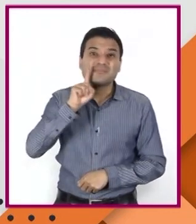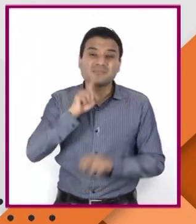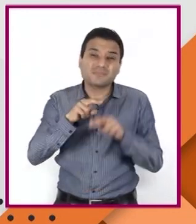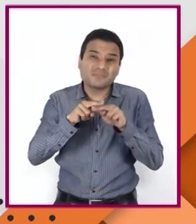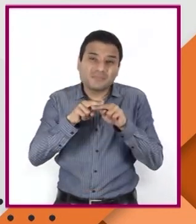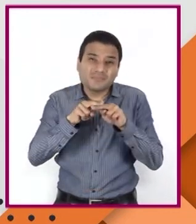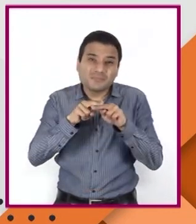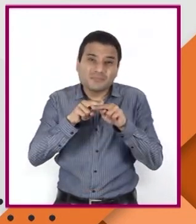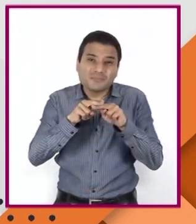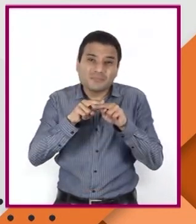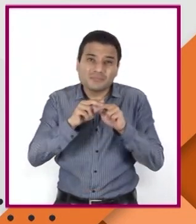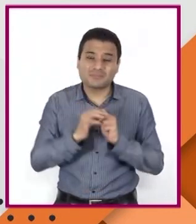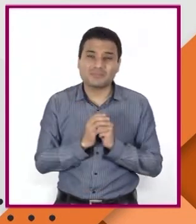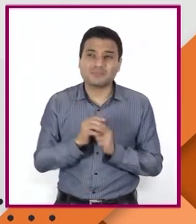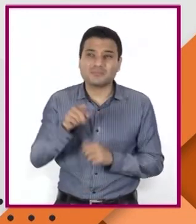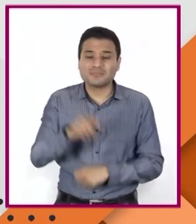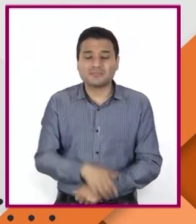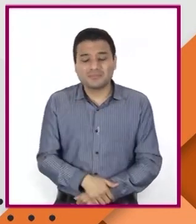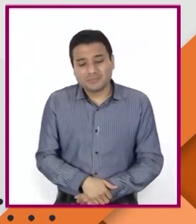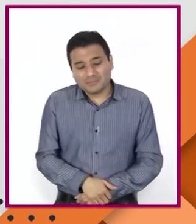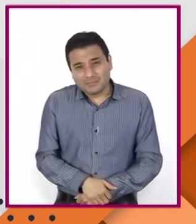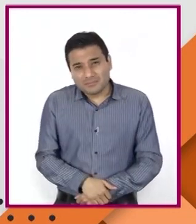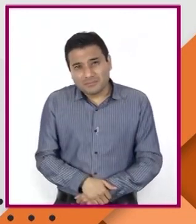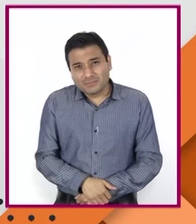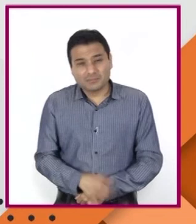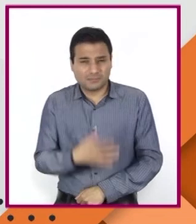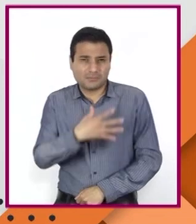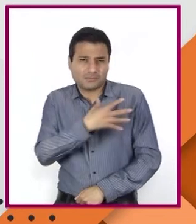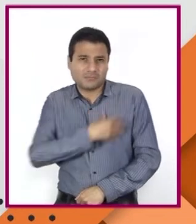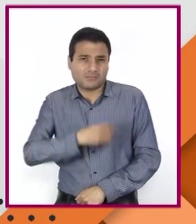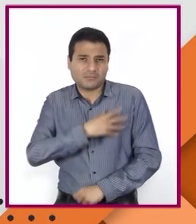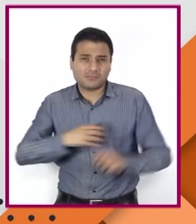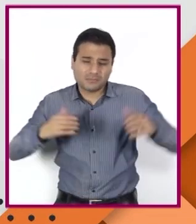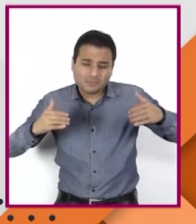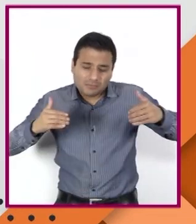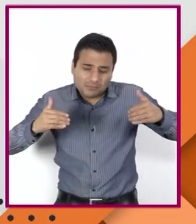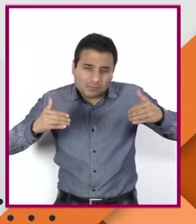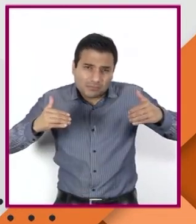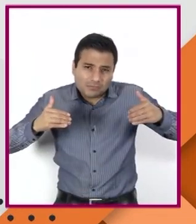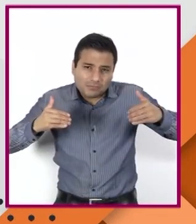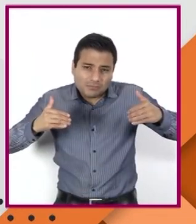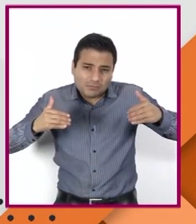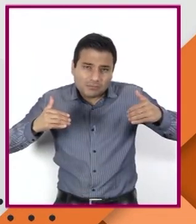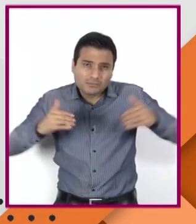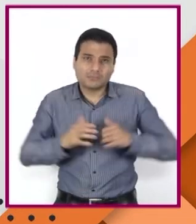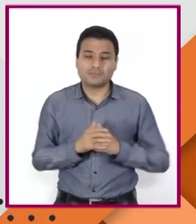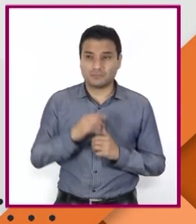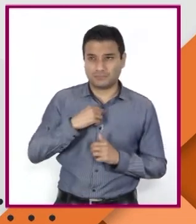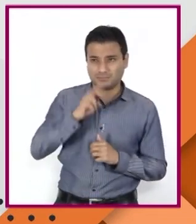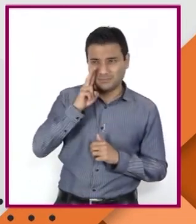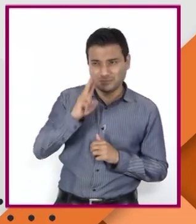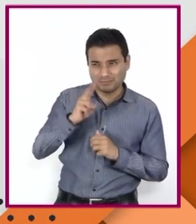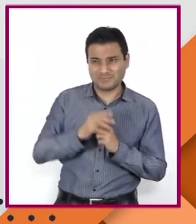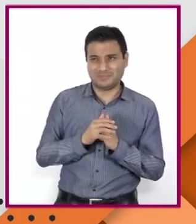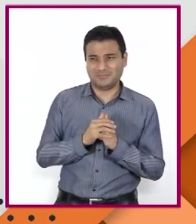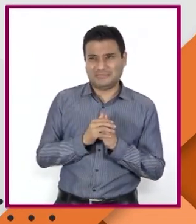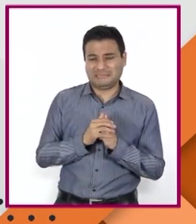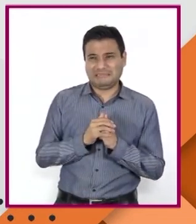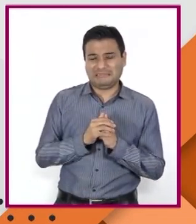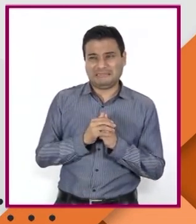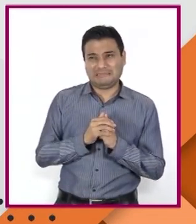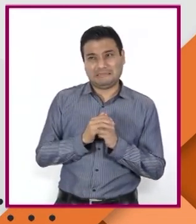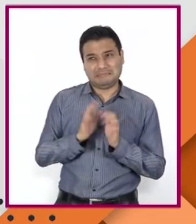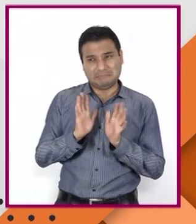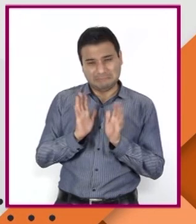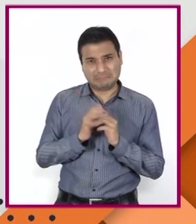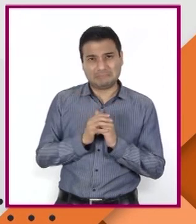sentada, reposando en la tienda con sus niños abrazados a ella. Y parecía saber que mi fotografía